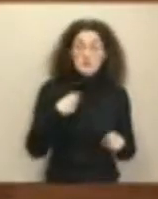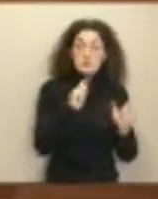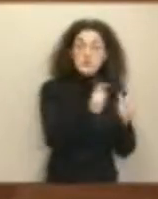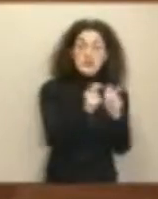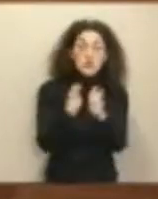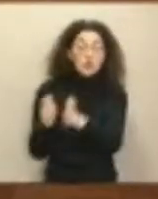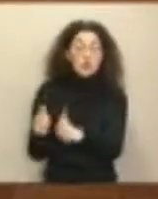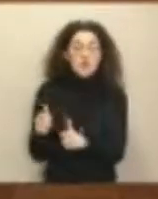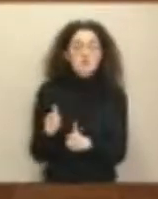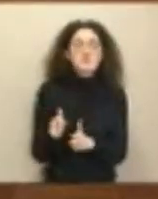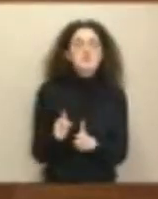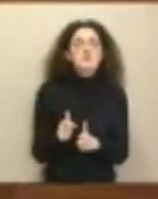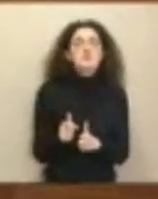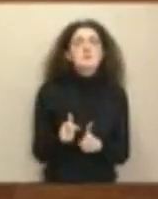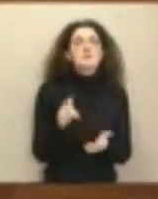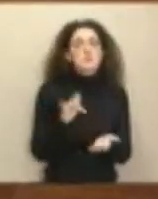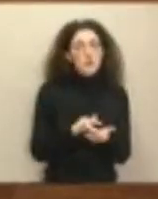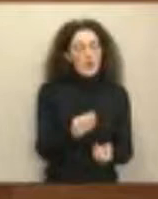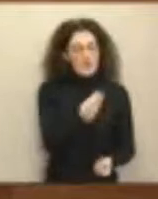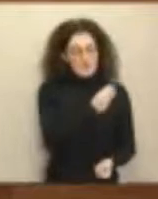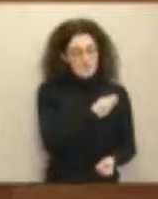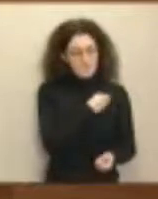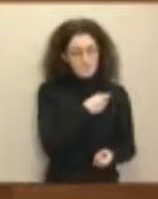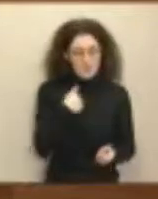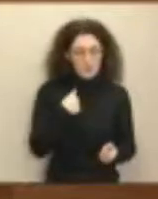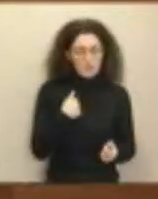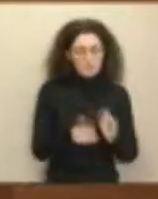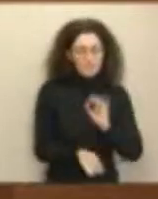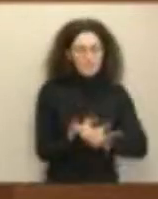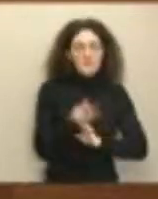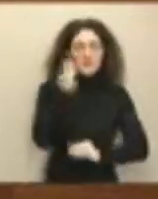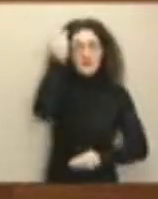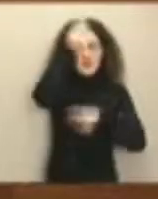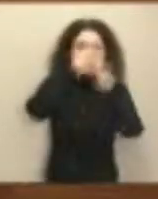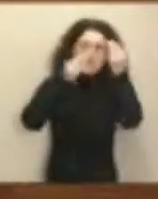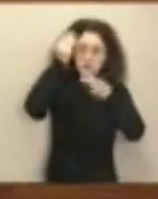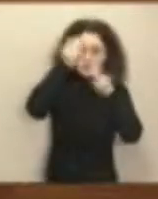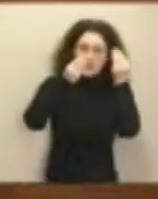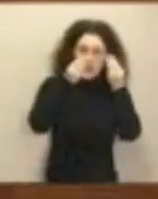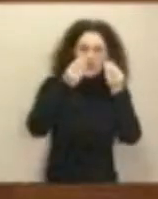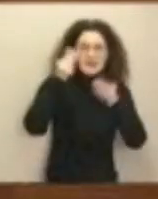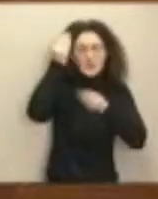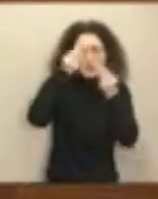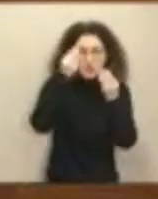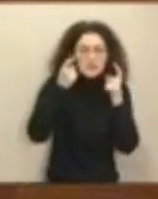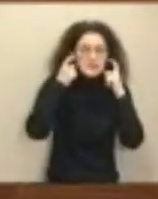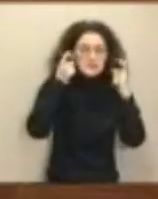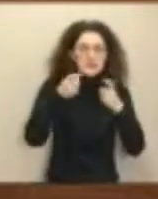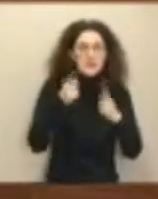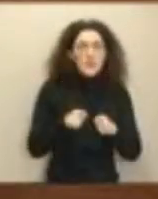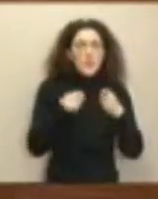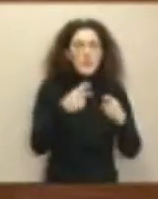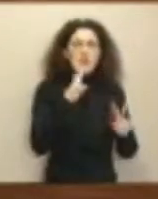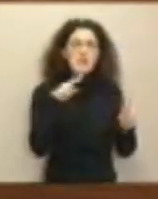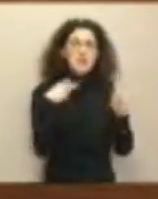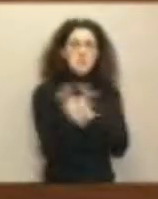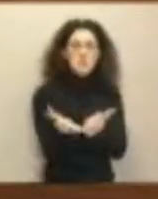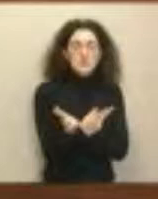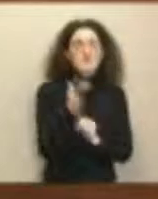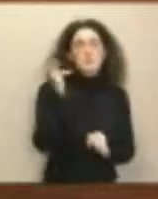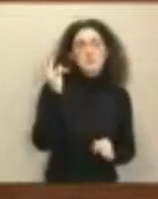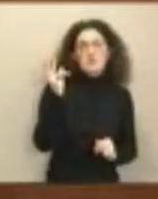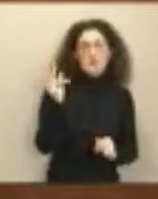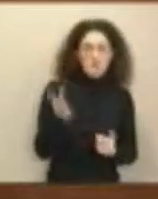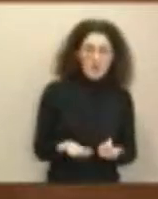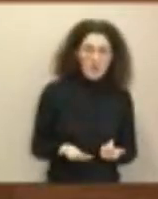sectores nos hicieron reflexionar, y nos hicieron reflexionar tratando de dar una respuesta